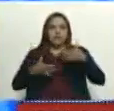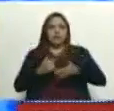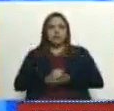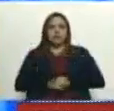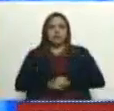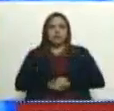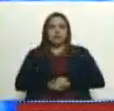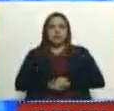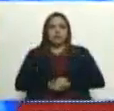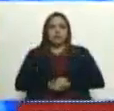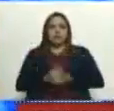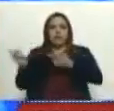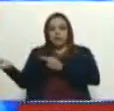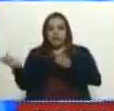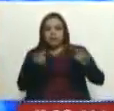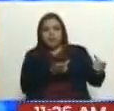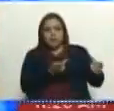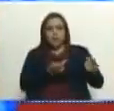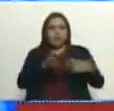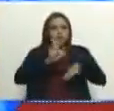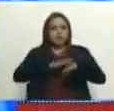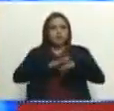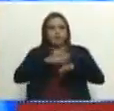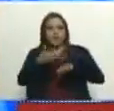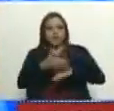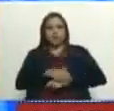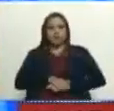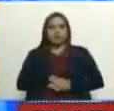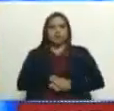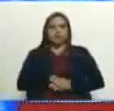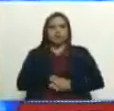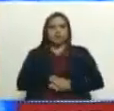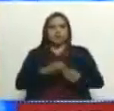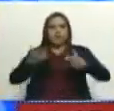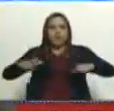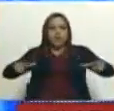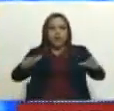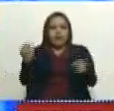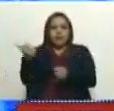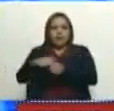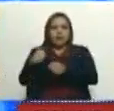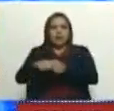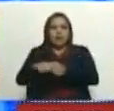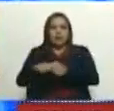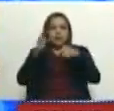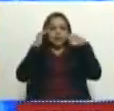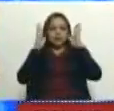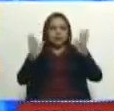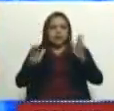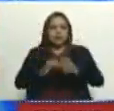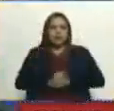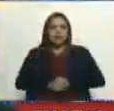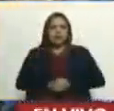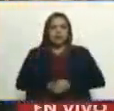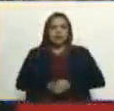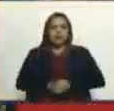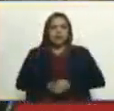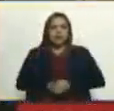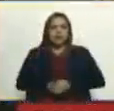que nos convoca en razón del lago de Maracaibo, de nuestro